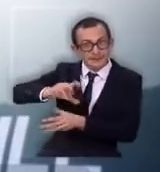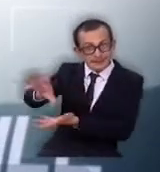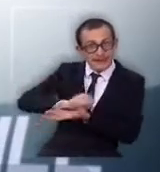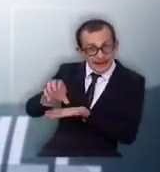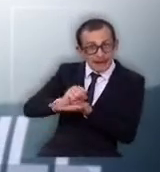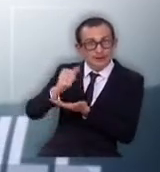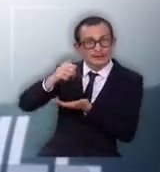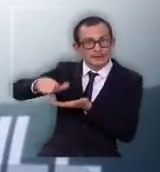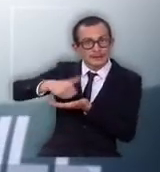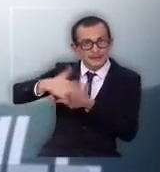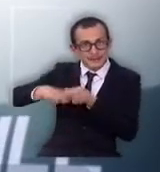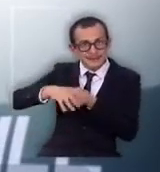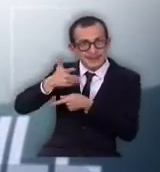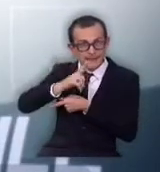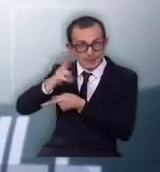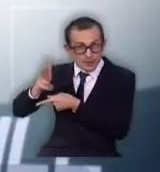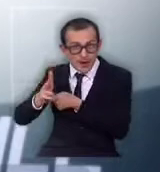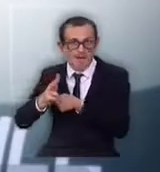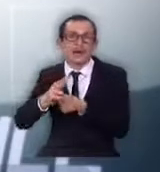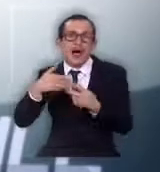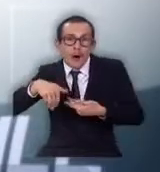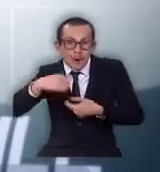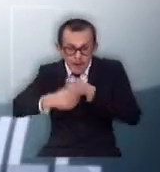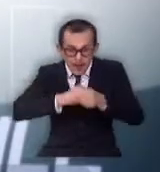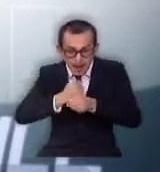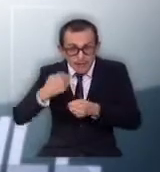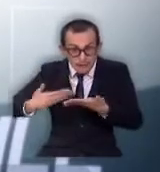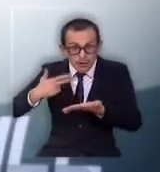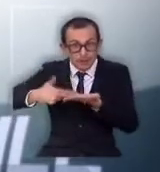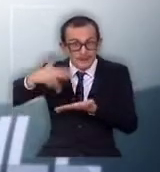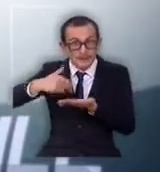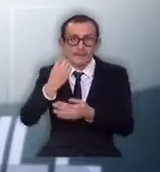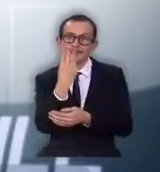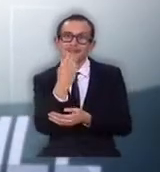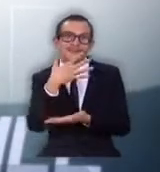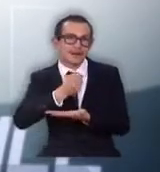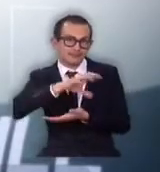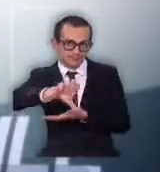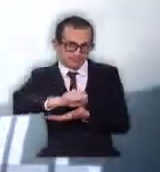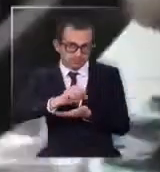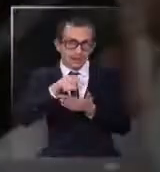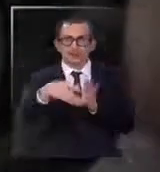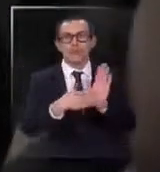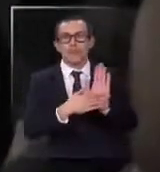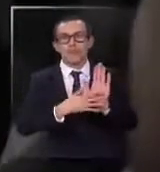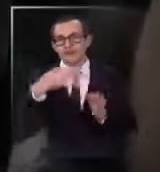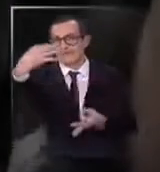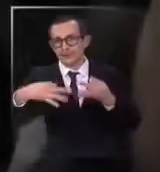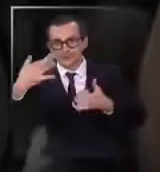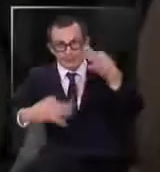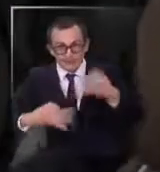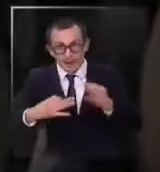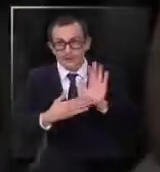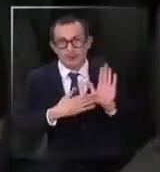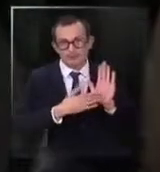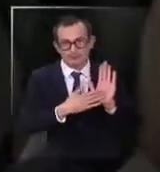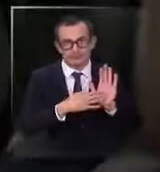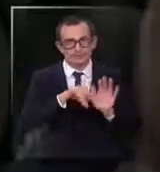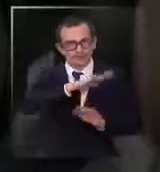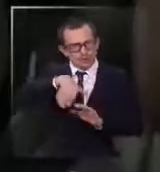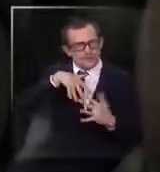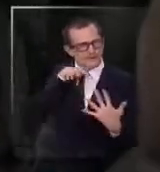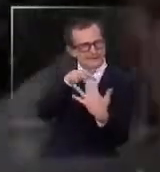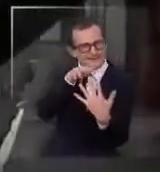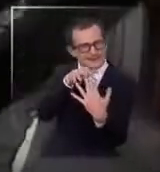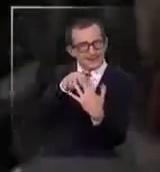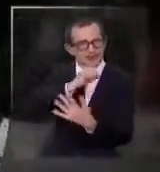Legua, en lo que va del año van 13. El video es una prueba más contundente frente a un tribunal. La guerra que estamos dando contra la delincuencia es una